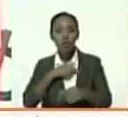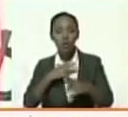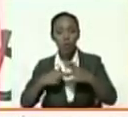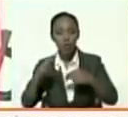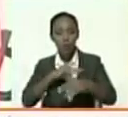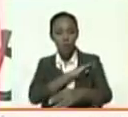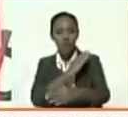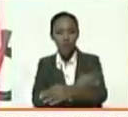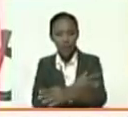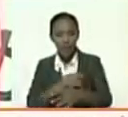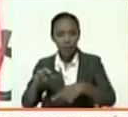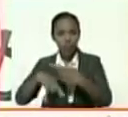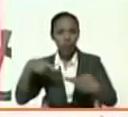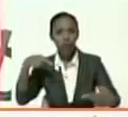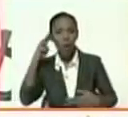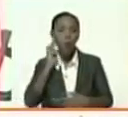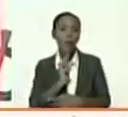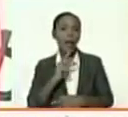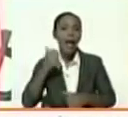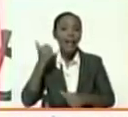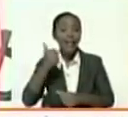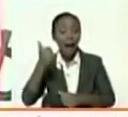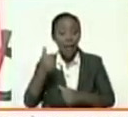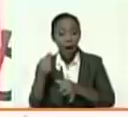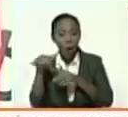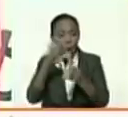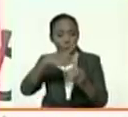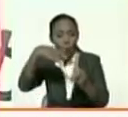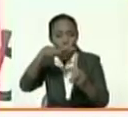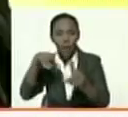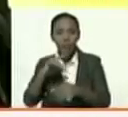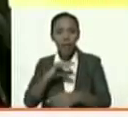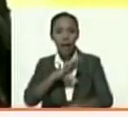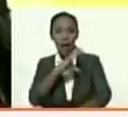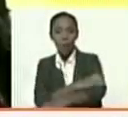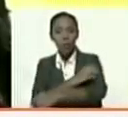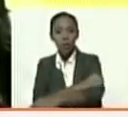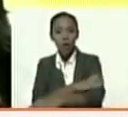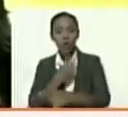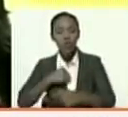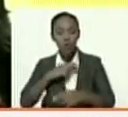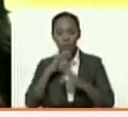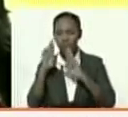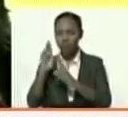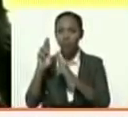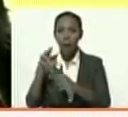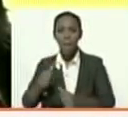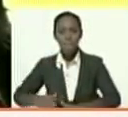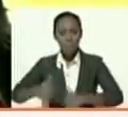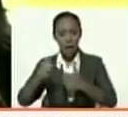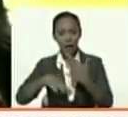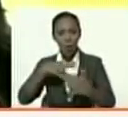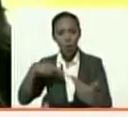bolivariana. Cada conspiración de la derecha debe ser respondida desde nuestro país con más revolución,